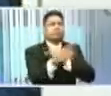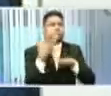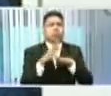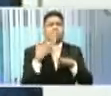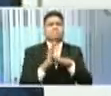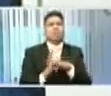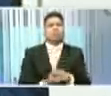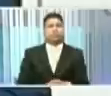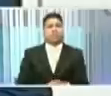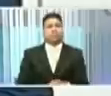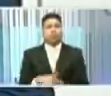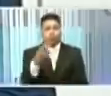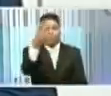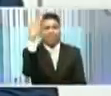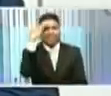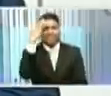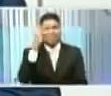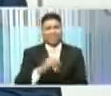¿Ustedes saben